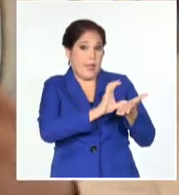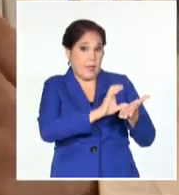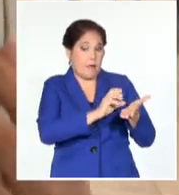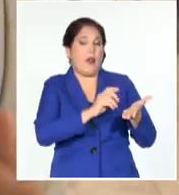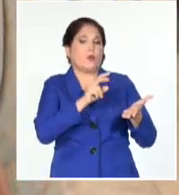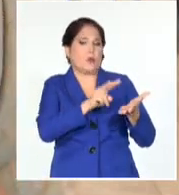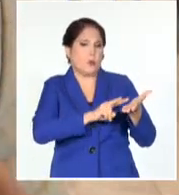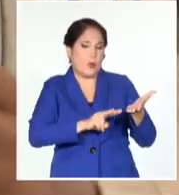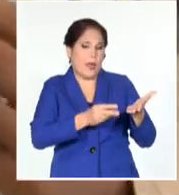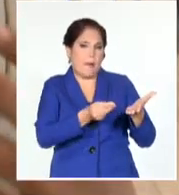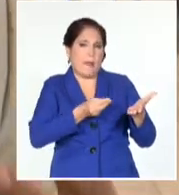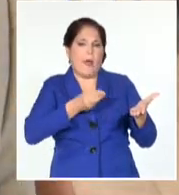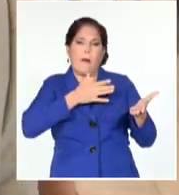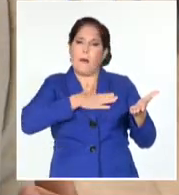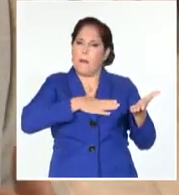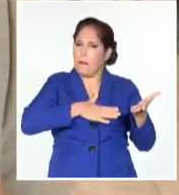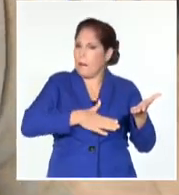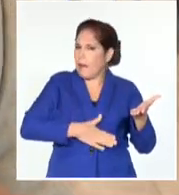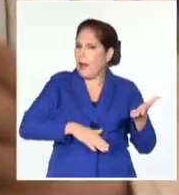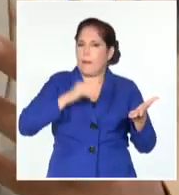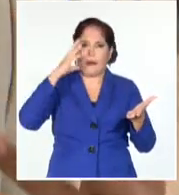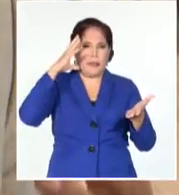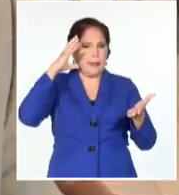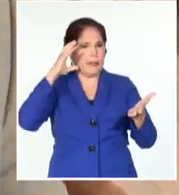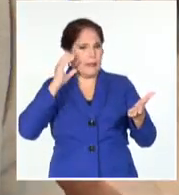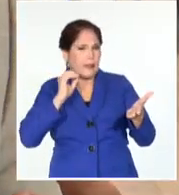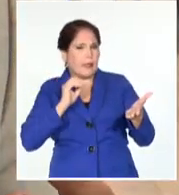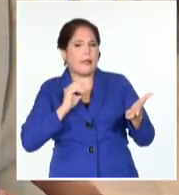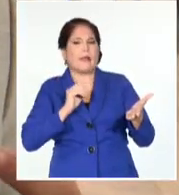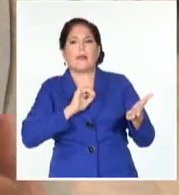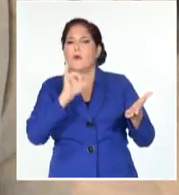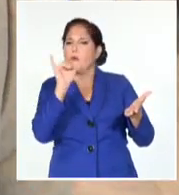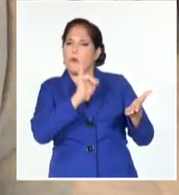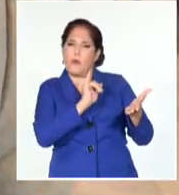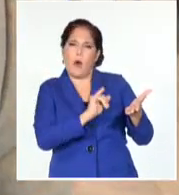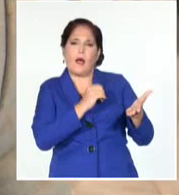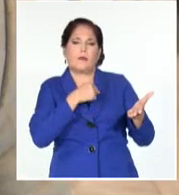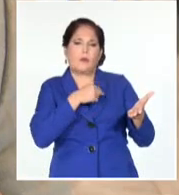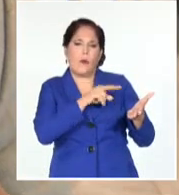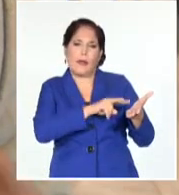de paz, de diálogo, de entendimiento, de comprensión